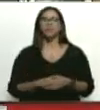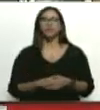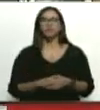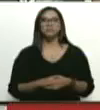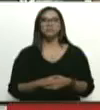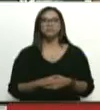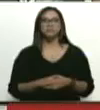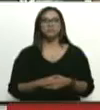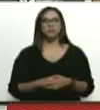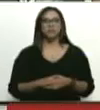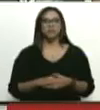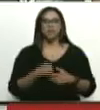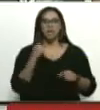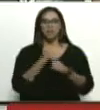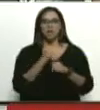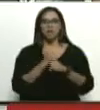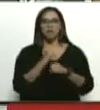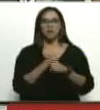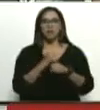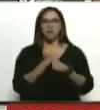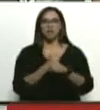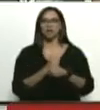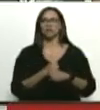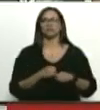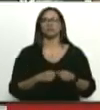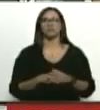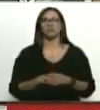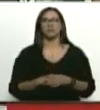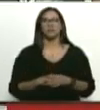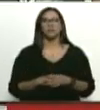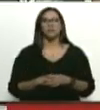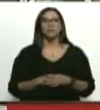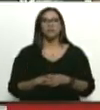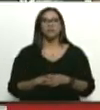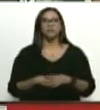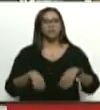obras que se pagaron hasta 8 veces su costo.